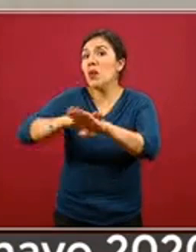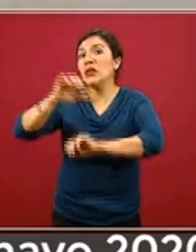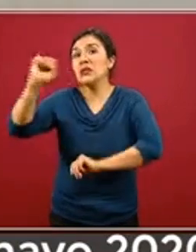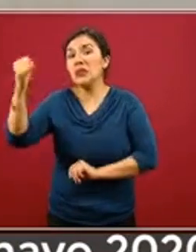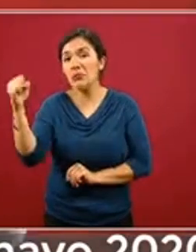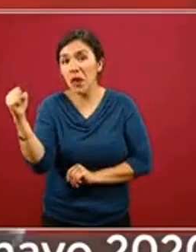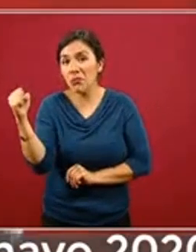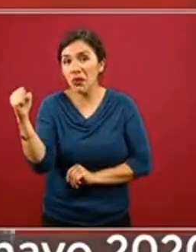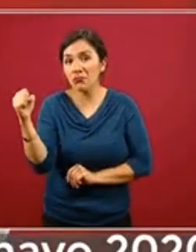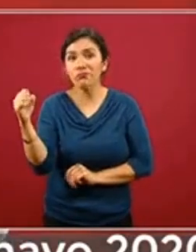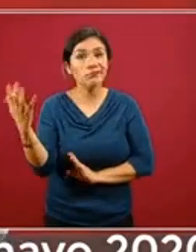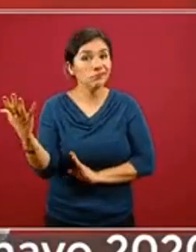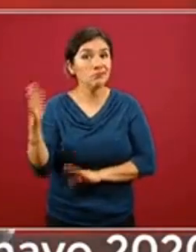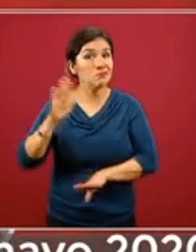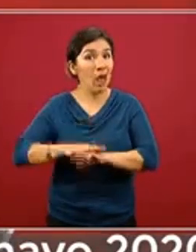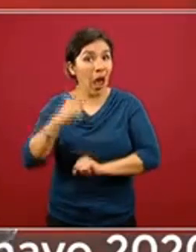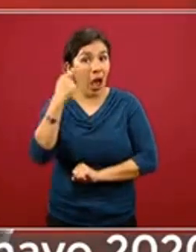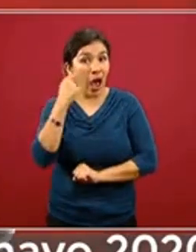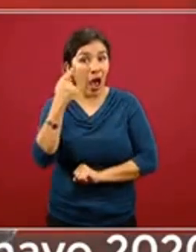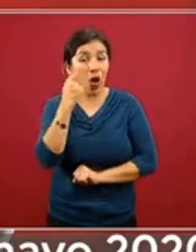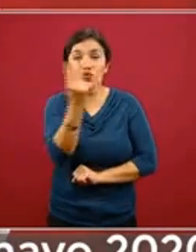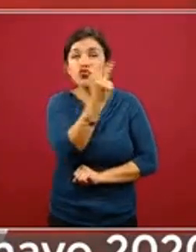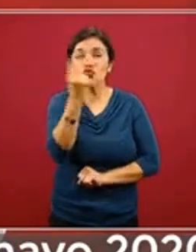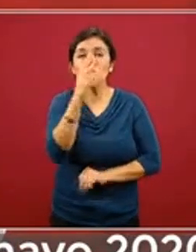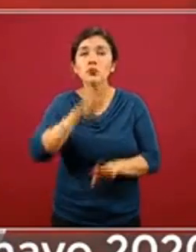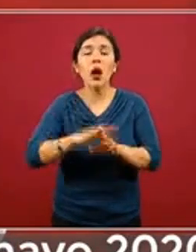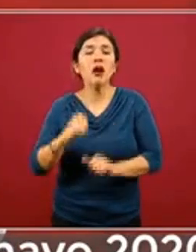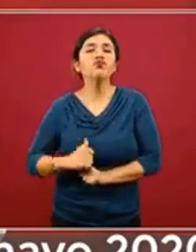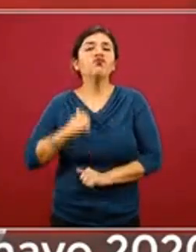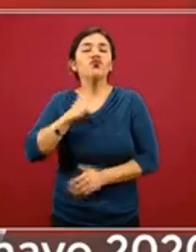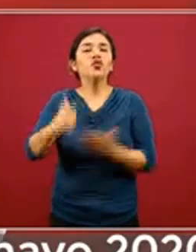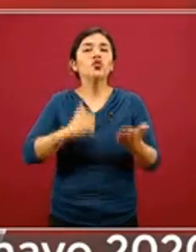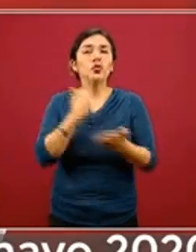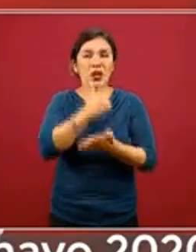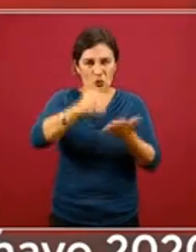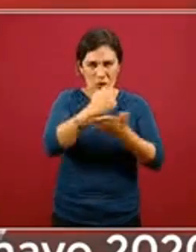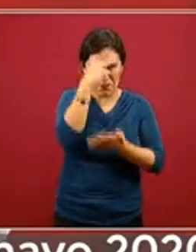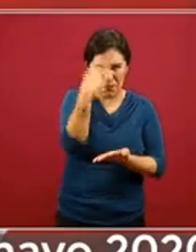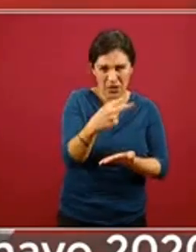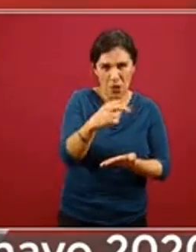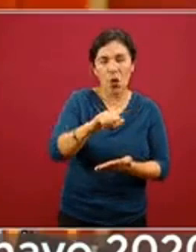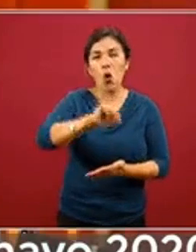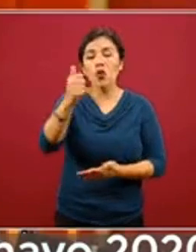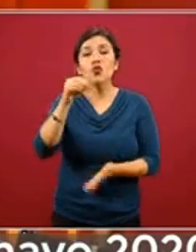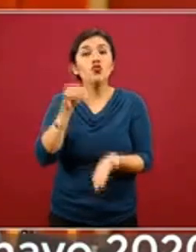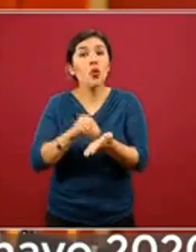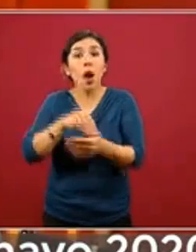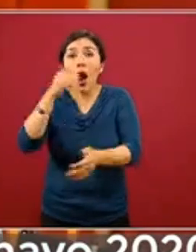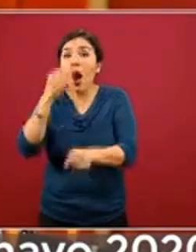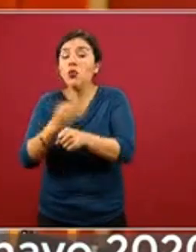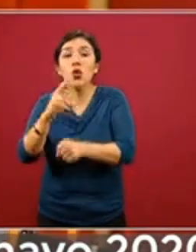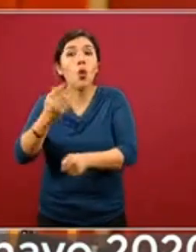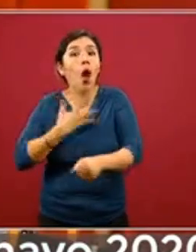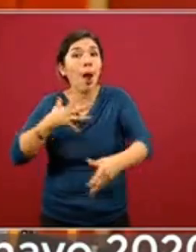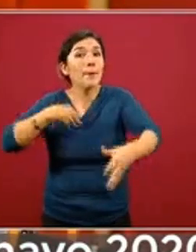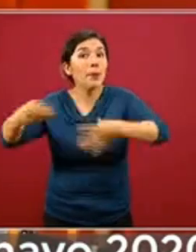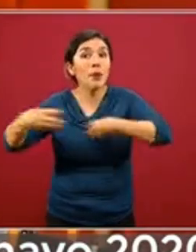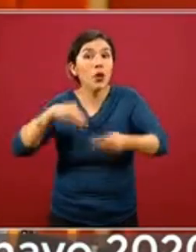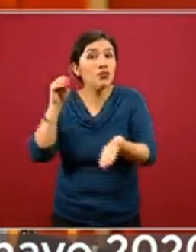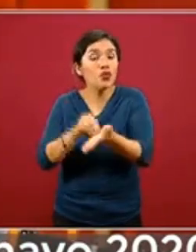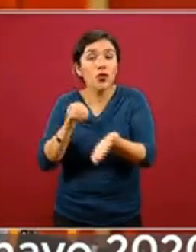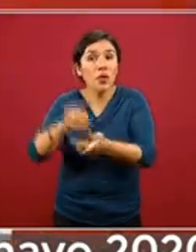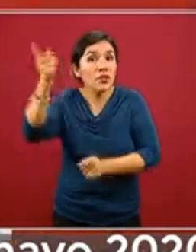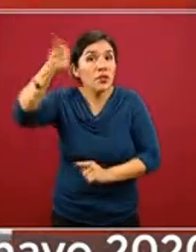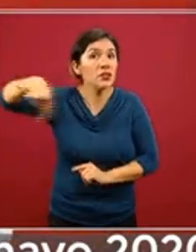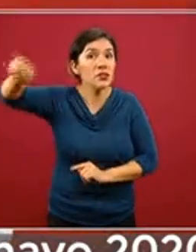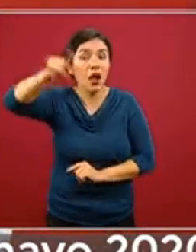hasta septiembre, sobre todo en las dos mayores ciudades después de la Ciudad de México que todavía no tienen una transmisión